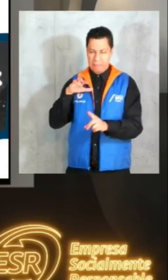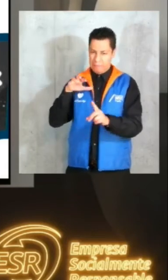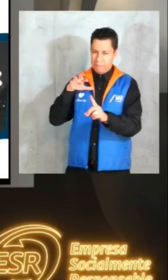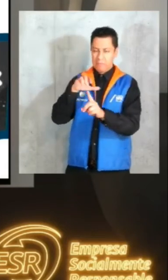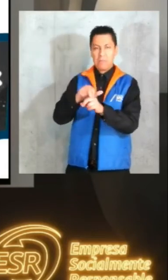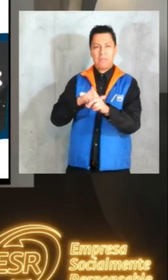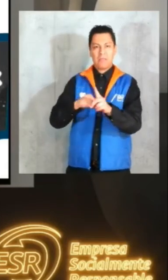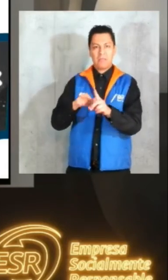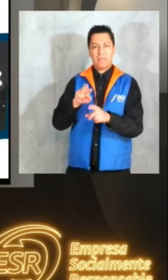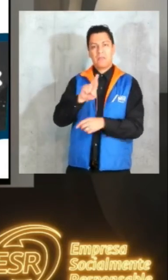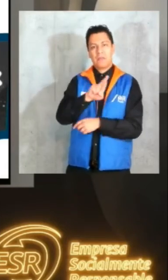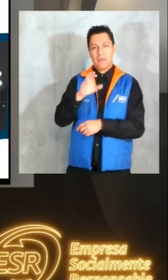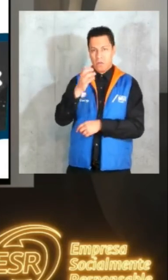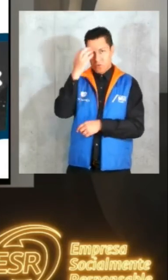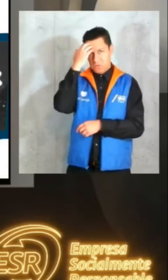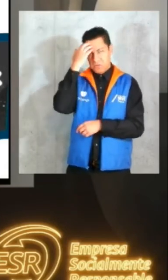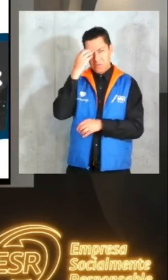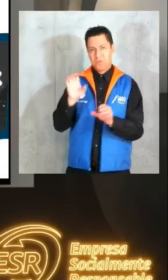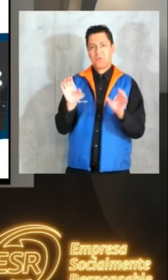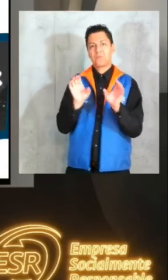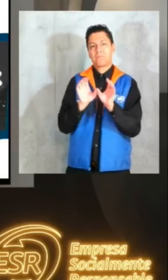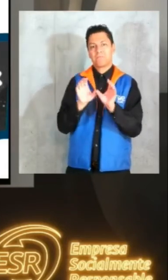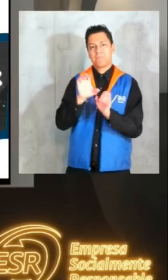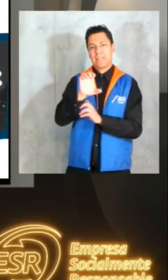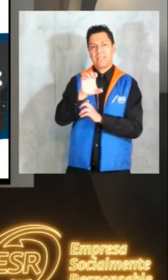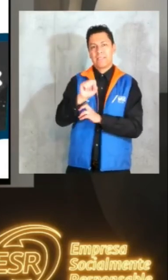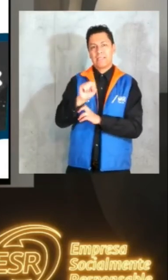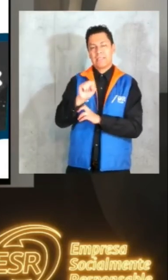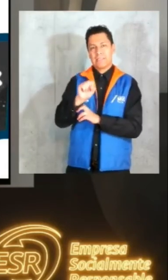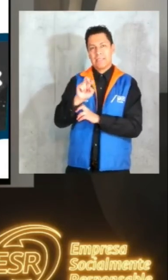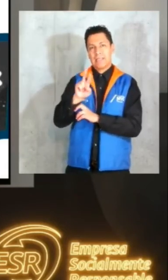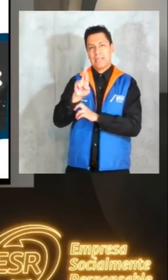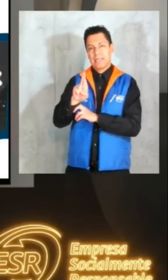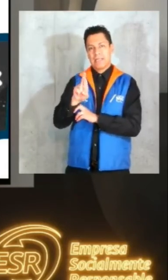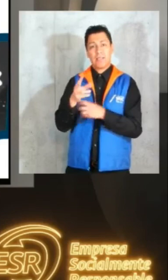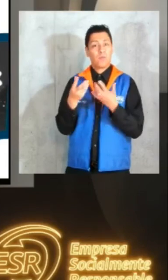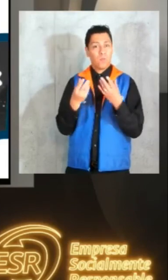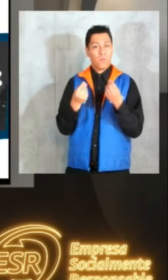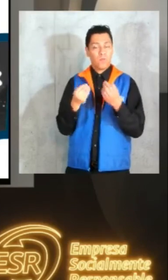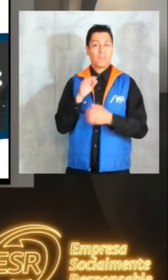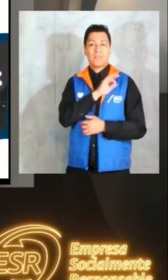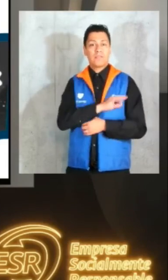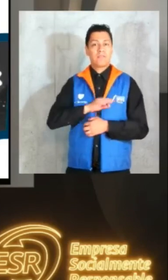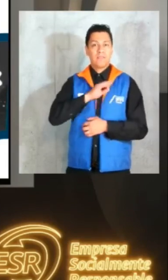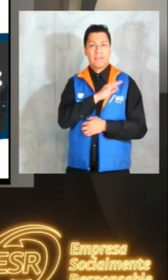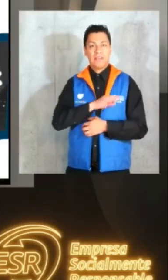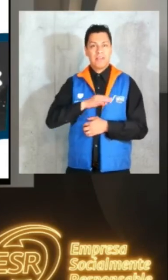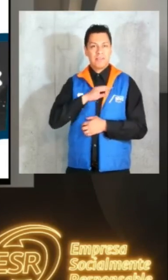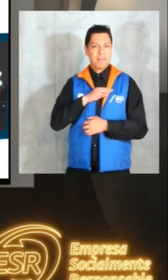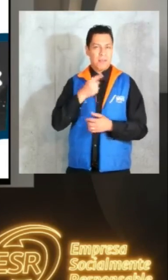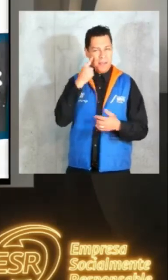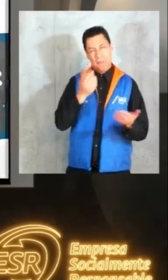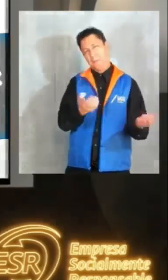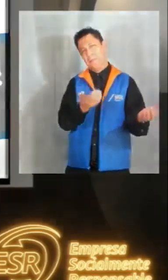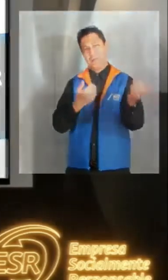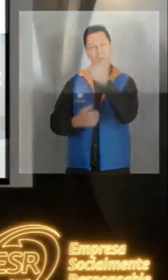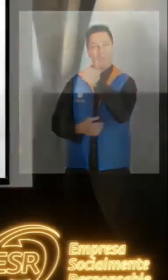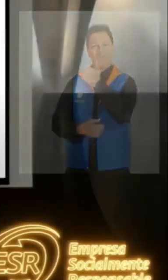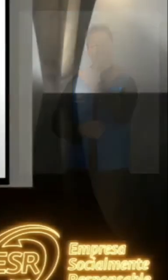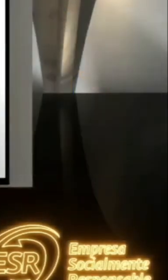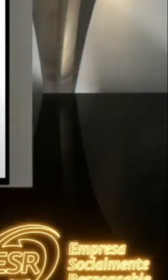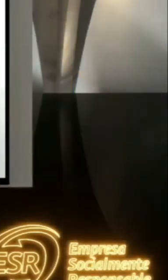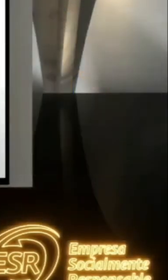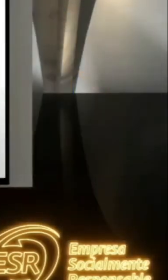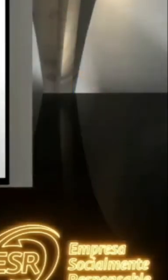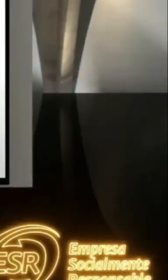y obtienen el distintivo por 10º año consecutivo. Muchísimas felicidades a todas las empresas y vamos a ello.